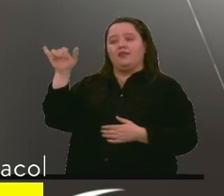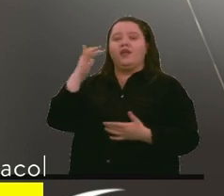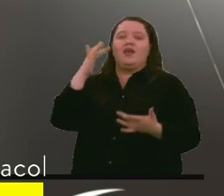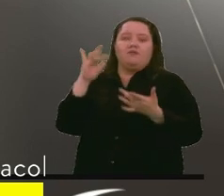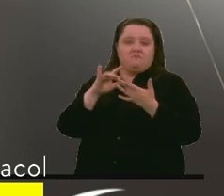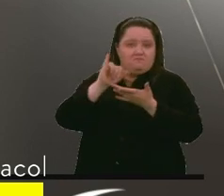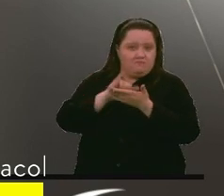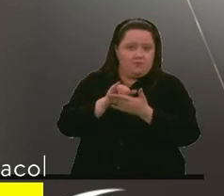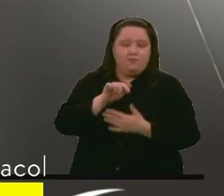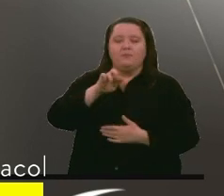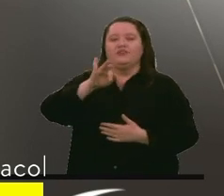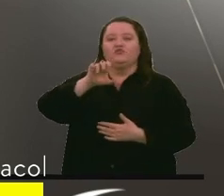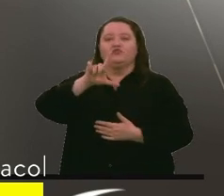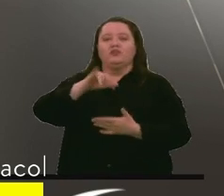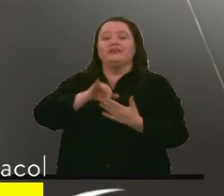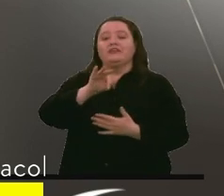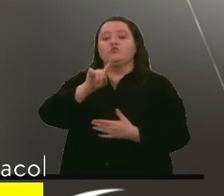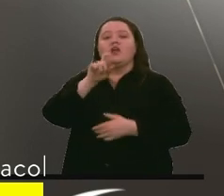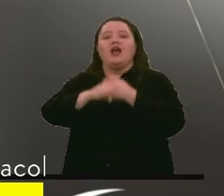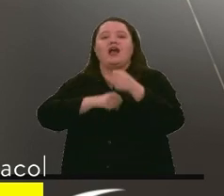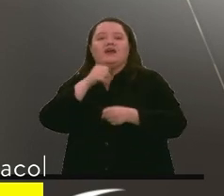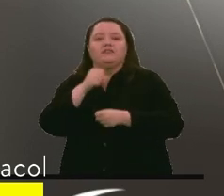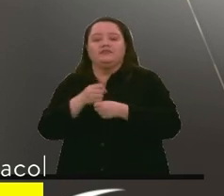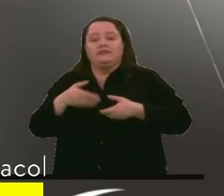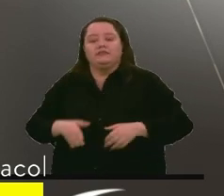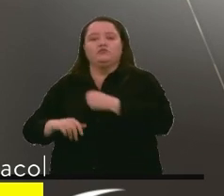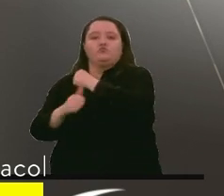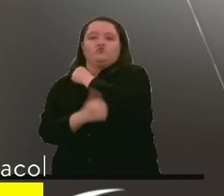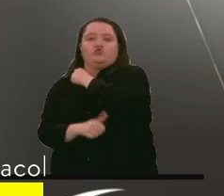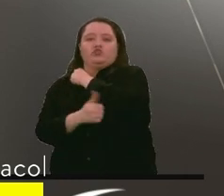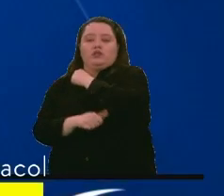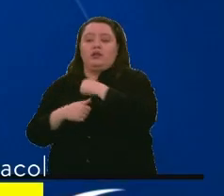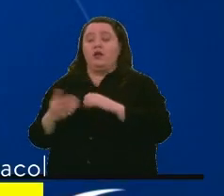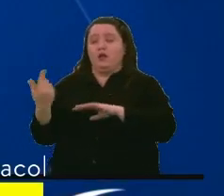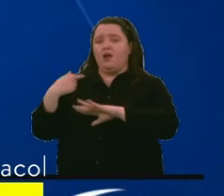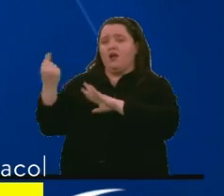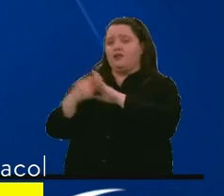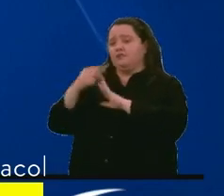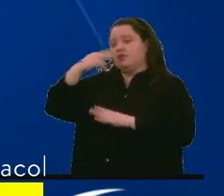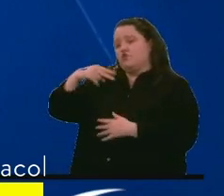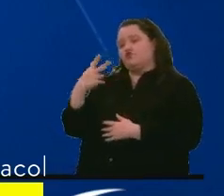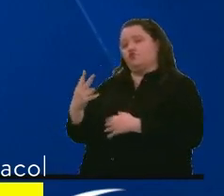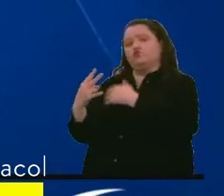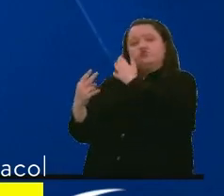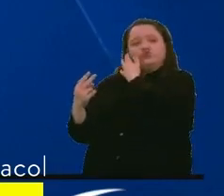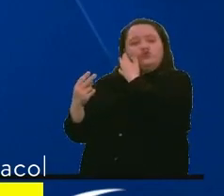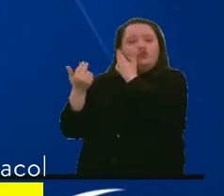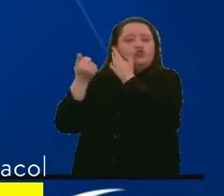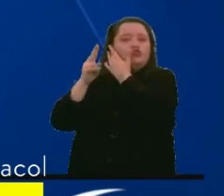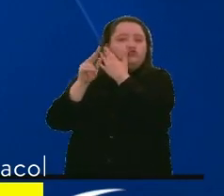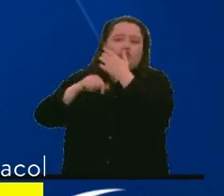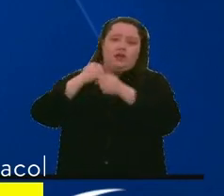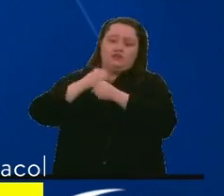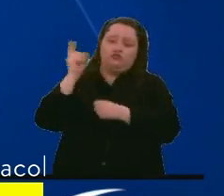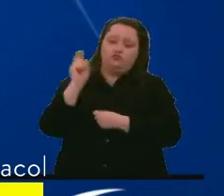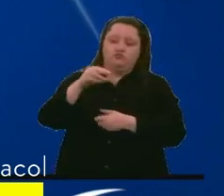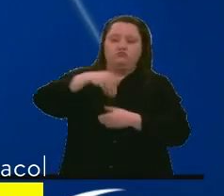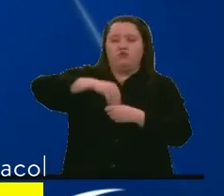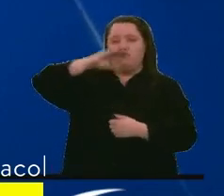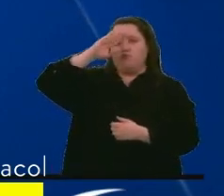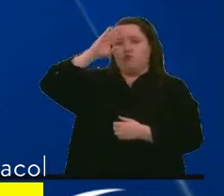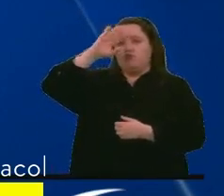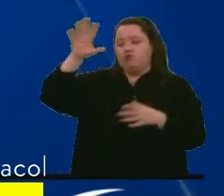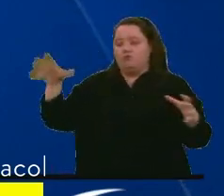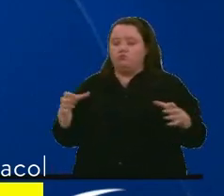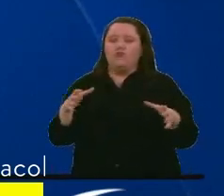patrullero, con 31 años y oriundo de Pesca, Boyacá. Estaba casado y tenía 2 hijos. Llevaba 12 años en la institución y hacía parte de la